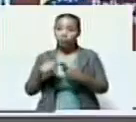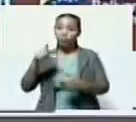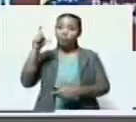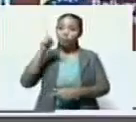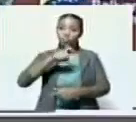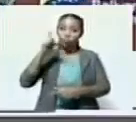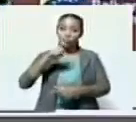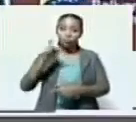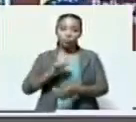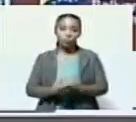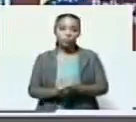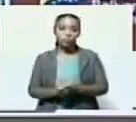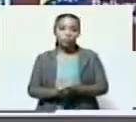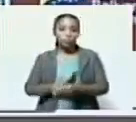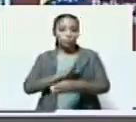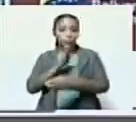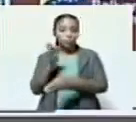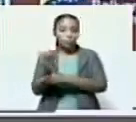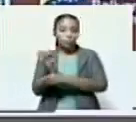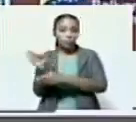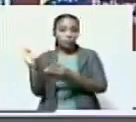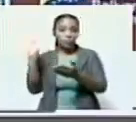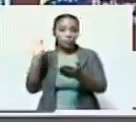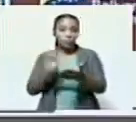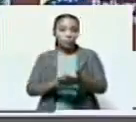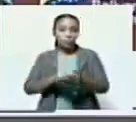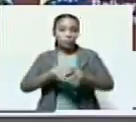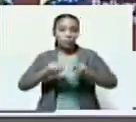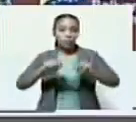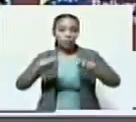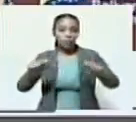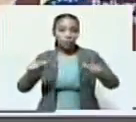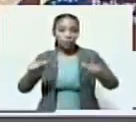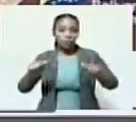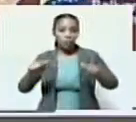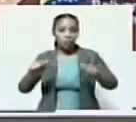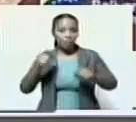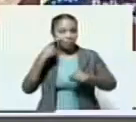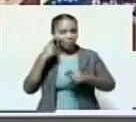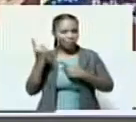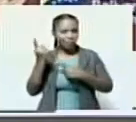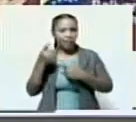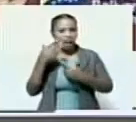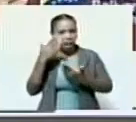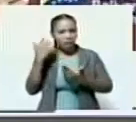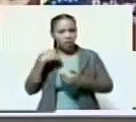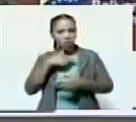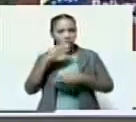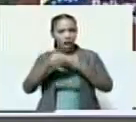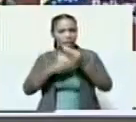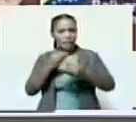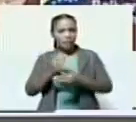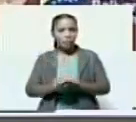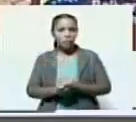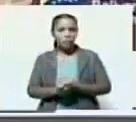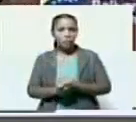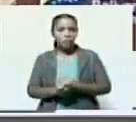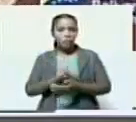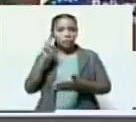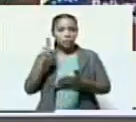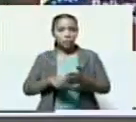necesitan ir posicionando territorio. Fíjense lo que acabamos de hacer: